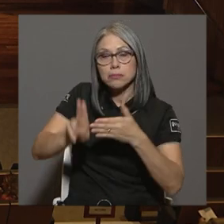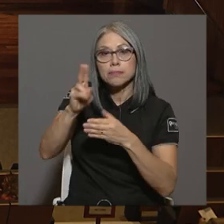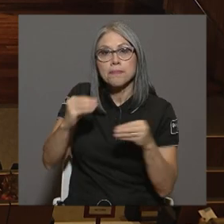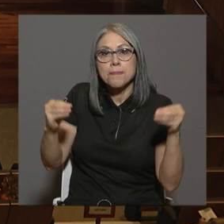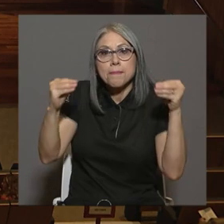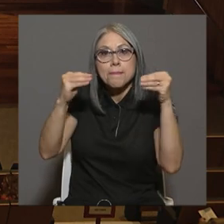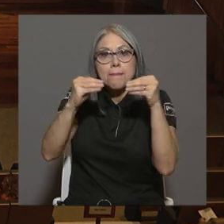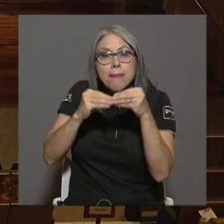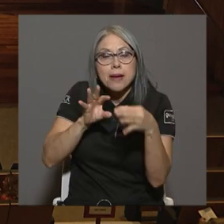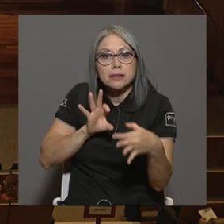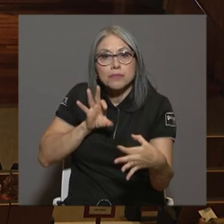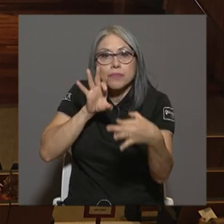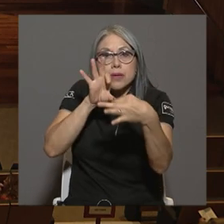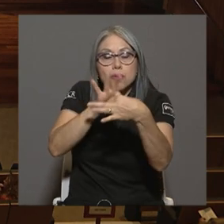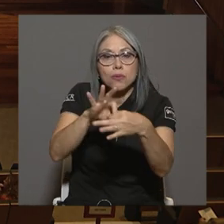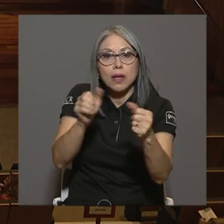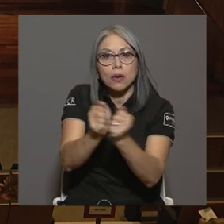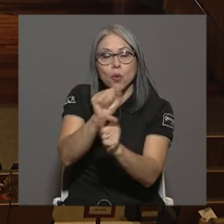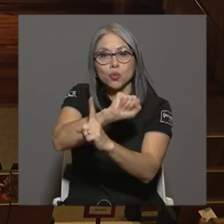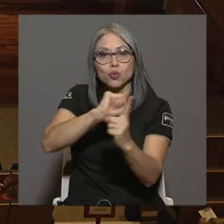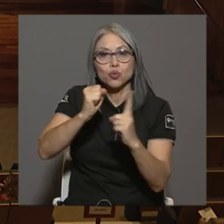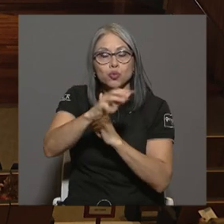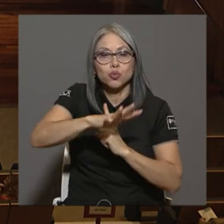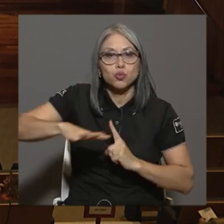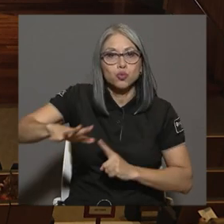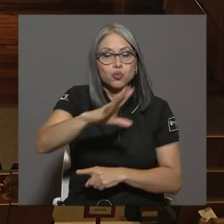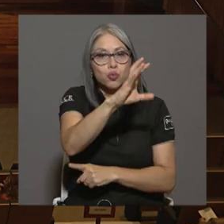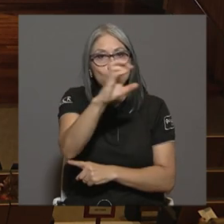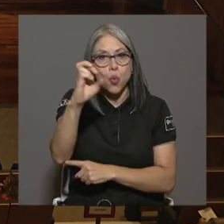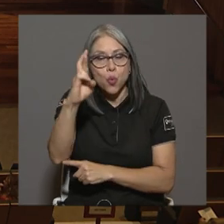más vinculada con la sociedad costarricense.